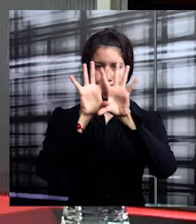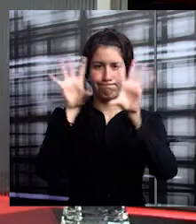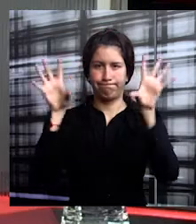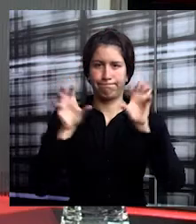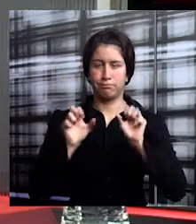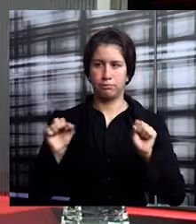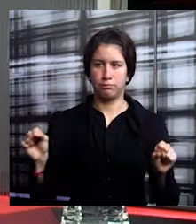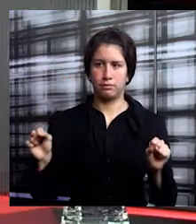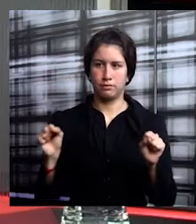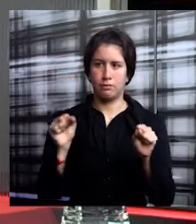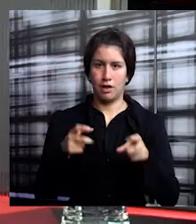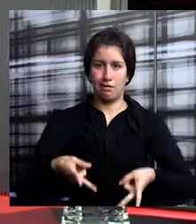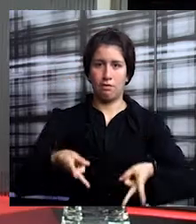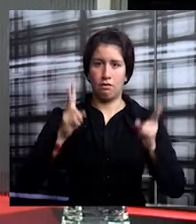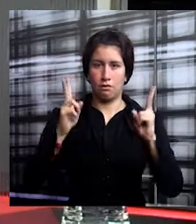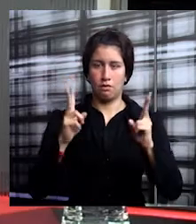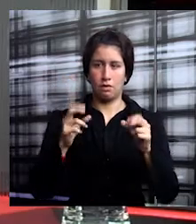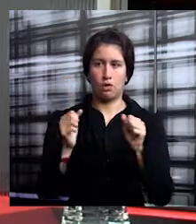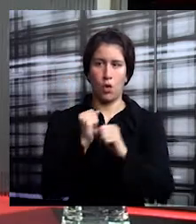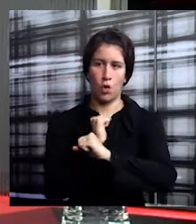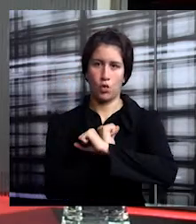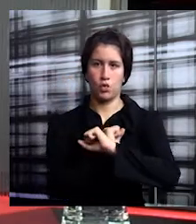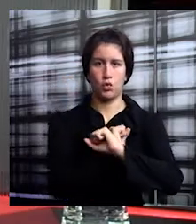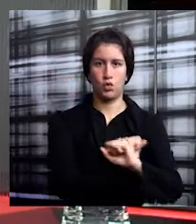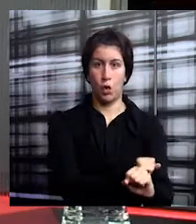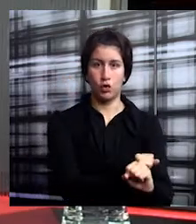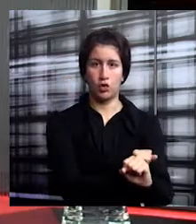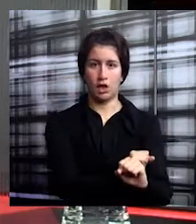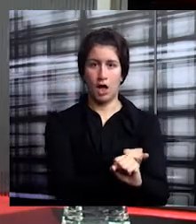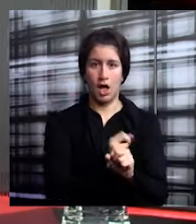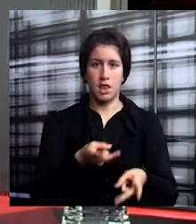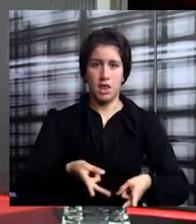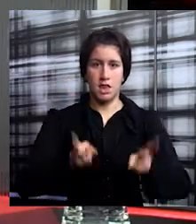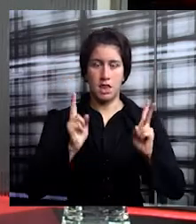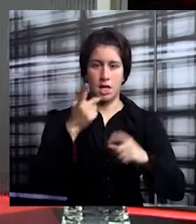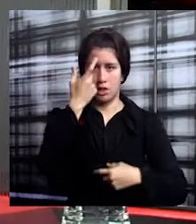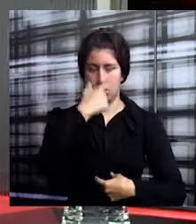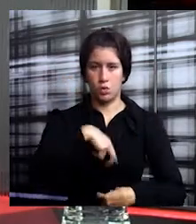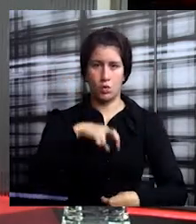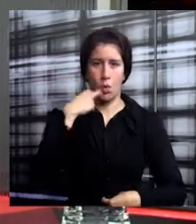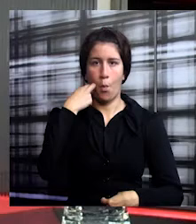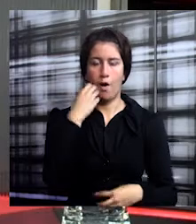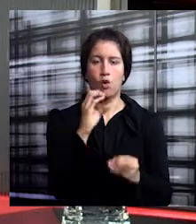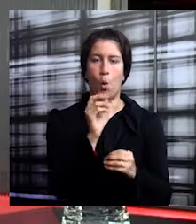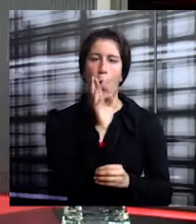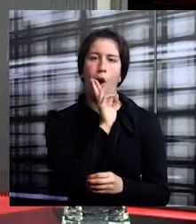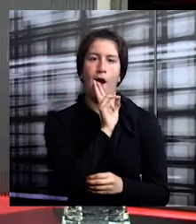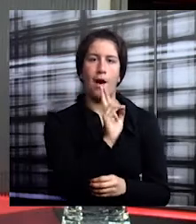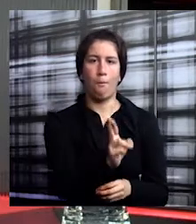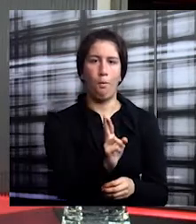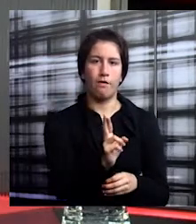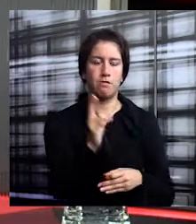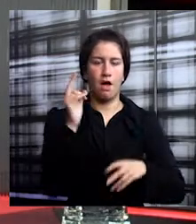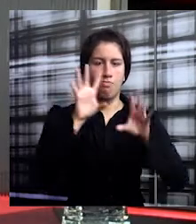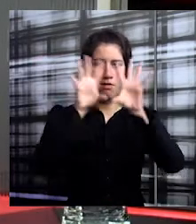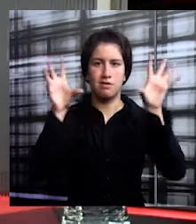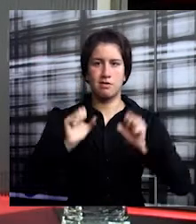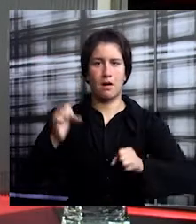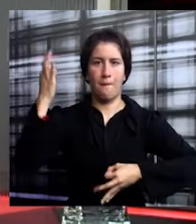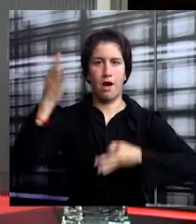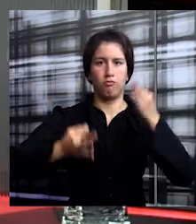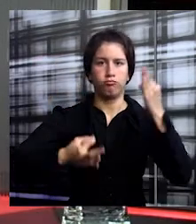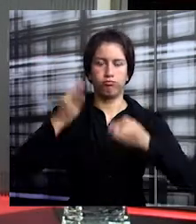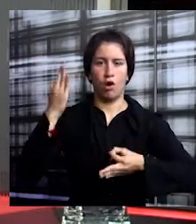contra los derechos humanos o de la respuesta del sistema jurídico en relación con la violación de los derechos humanos parte de un